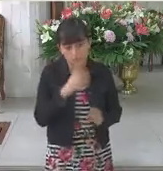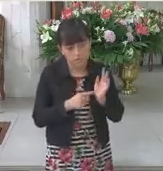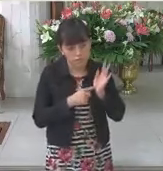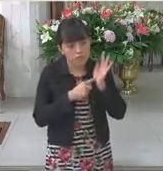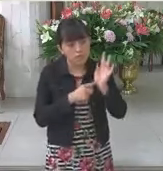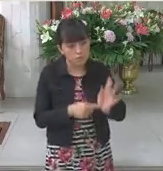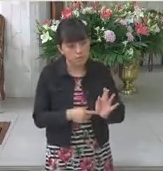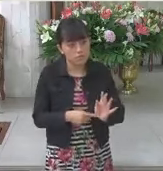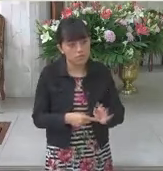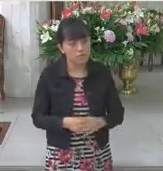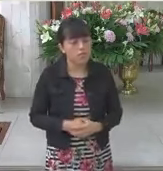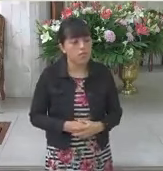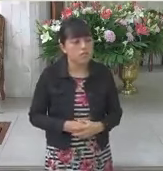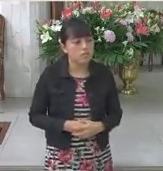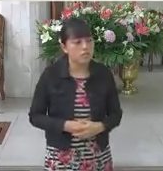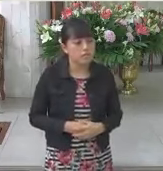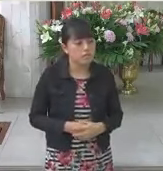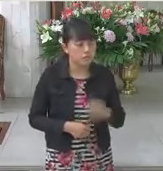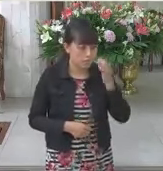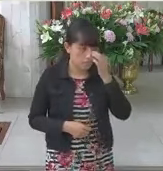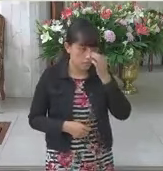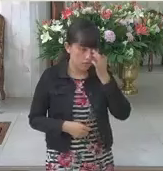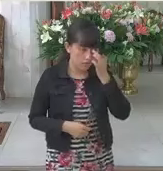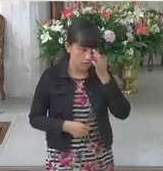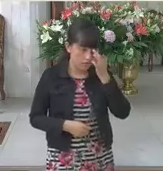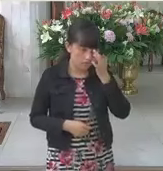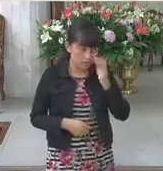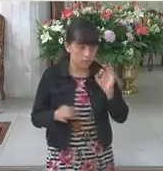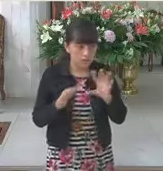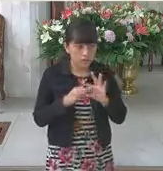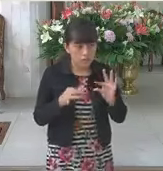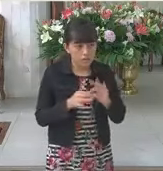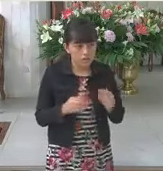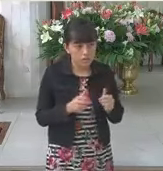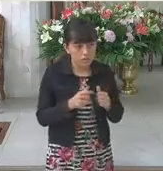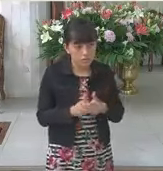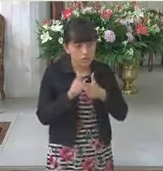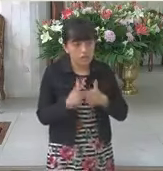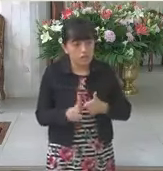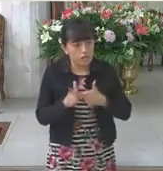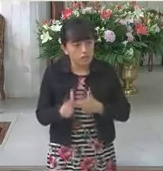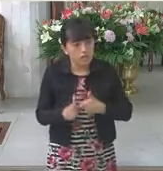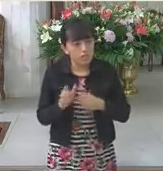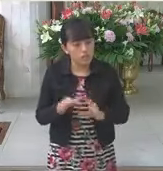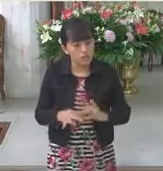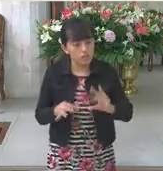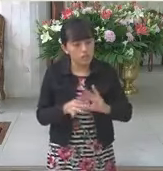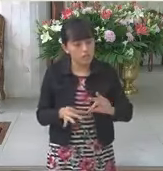continúa a estos les parece cosa extraña que vosotros es decir los